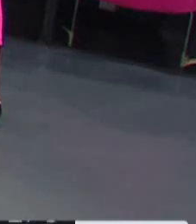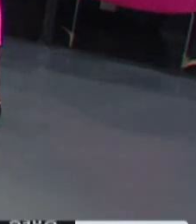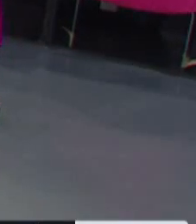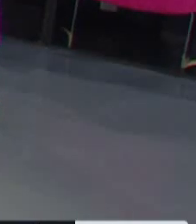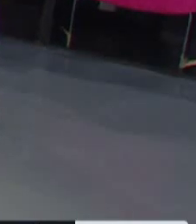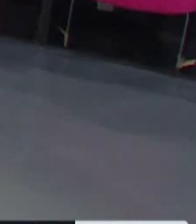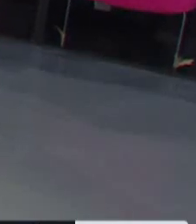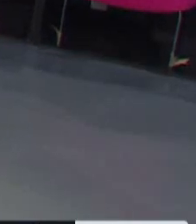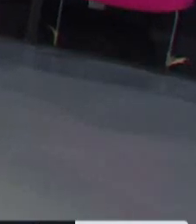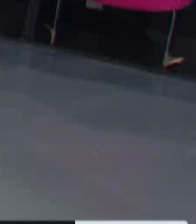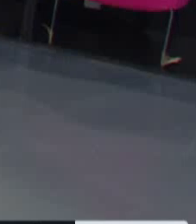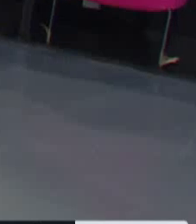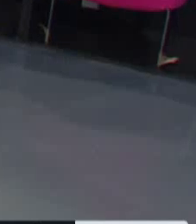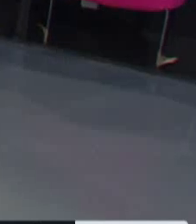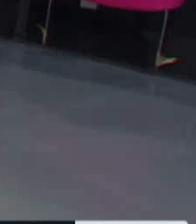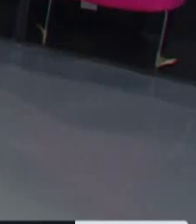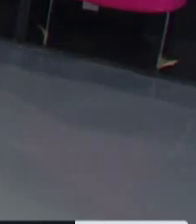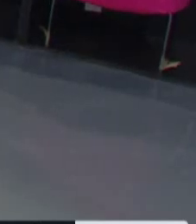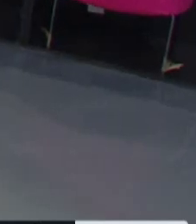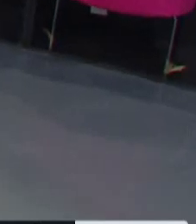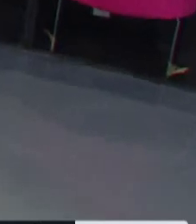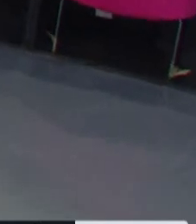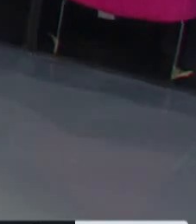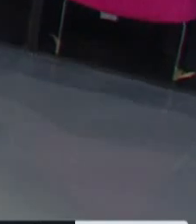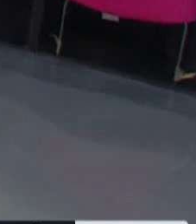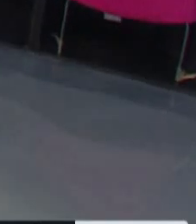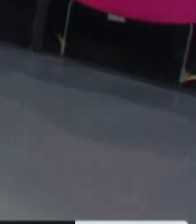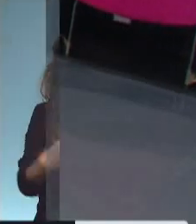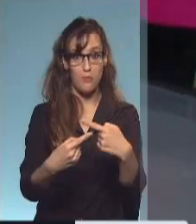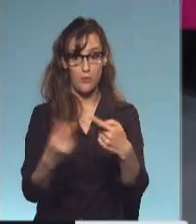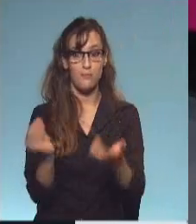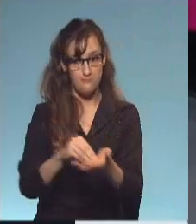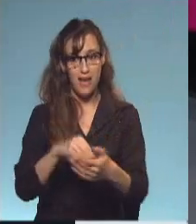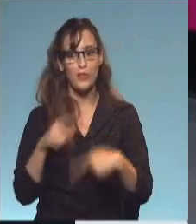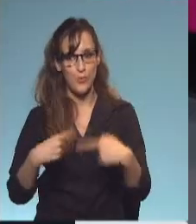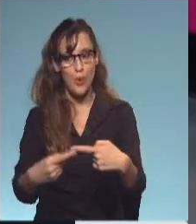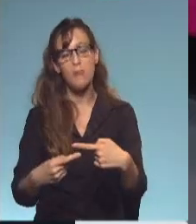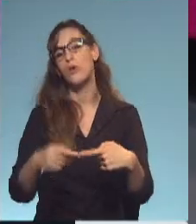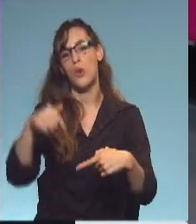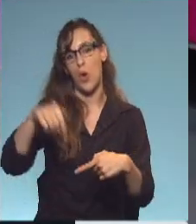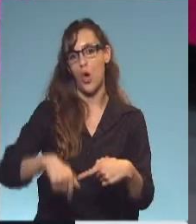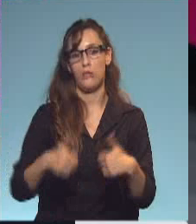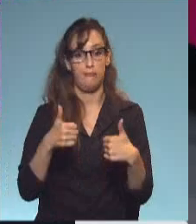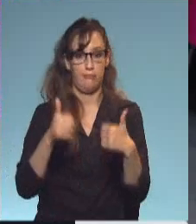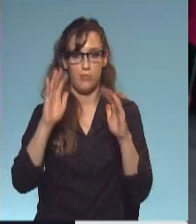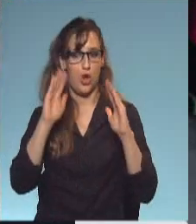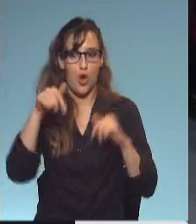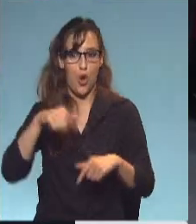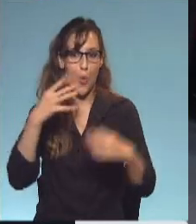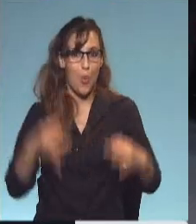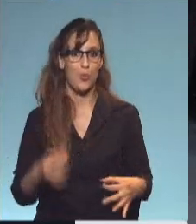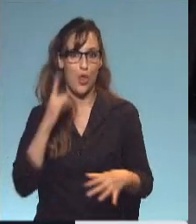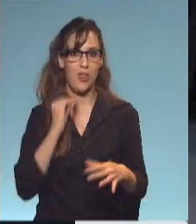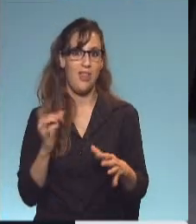está obsesionado. Exactamente. Y bueno, nos vamos a publicidad en un periquete y volvemos con mucho más. Vamos a rendirle homenaje a los científicos, Andrés. Sí, ¿eh? Mañana